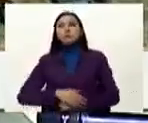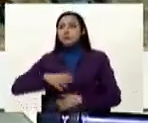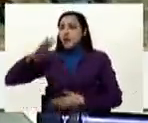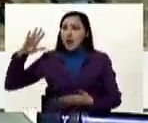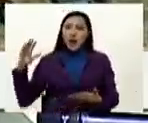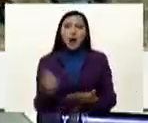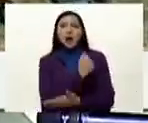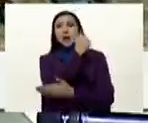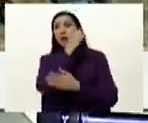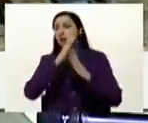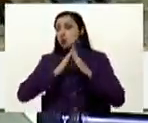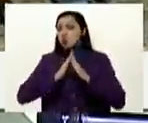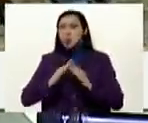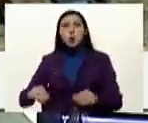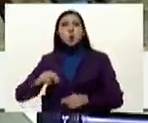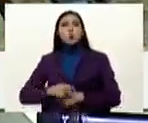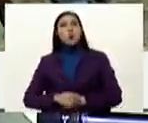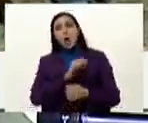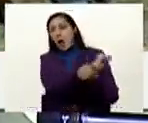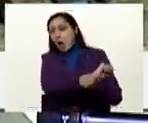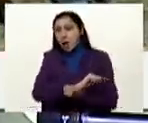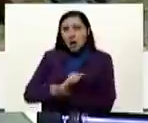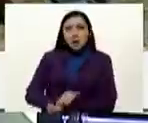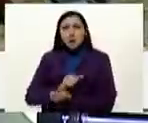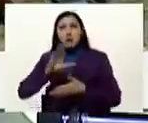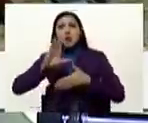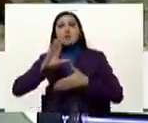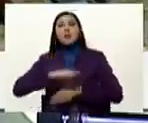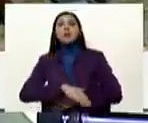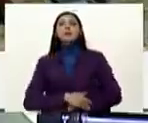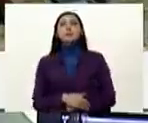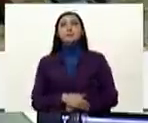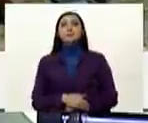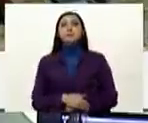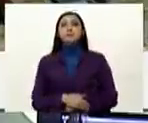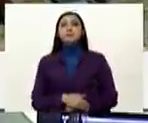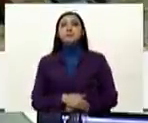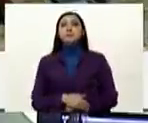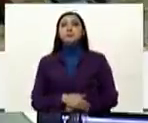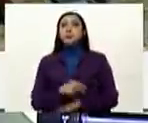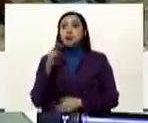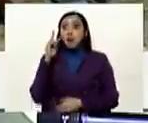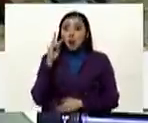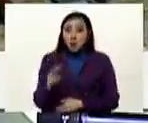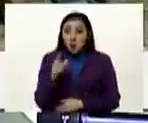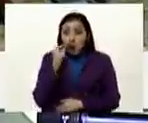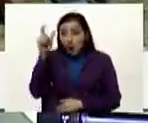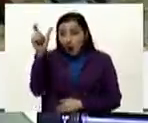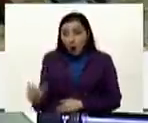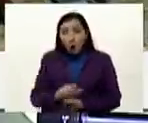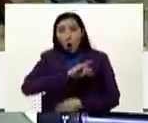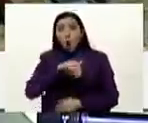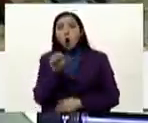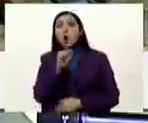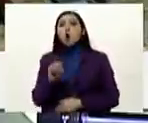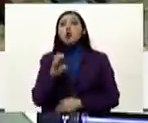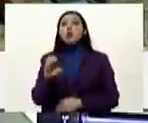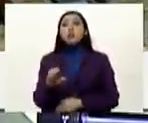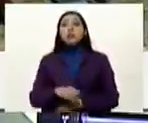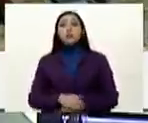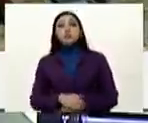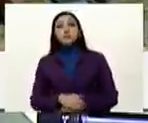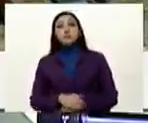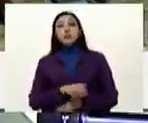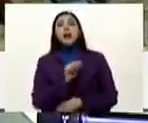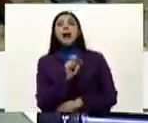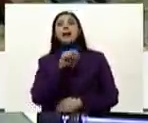arrasar, esclavizar toda la América. Eso es lo que no quiere ver José María Aznar. José María